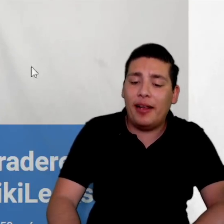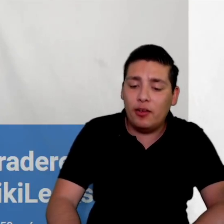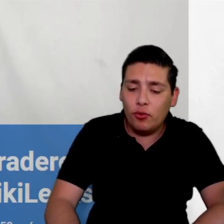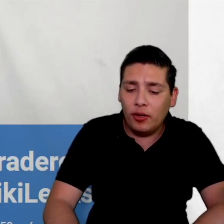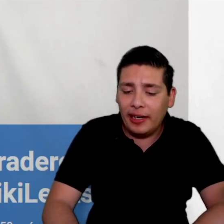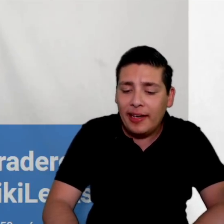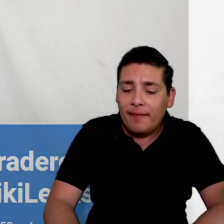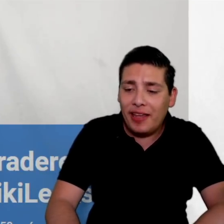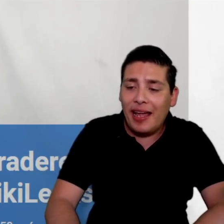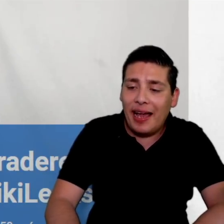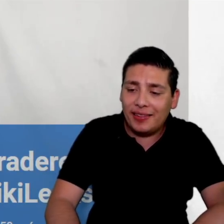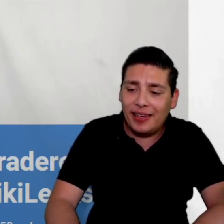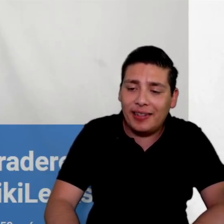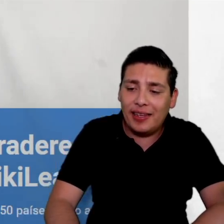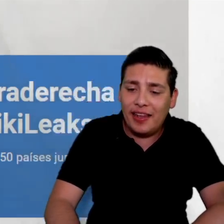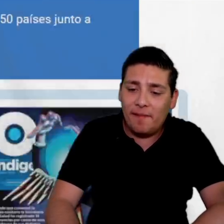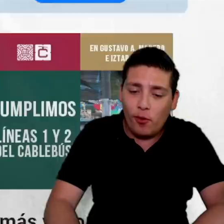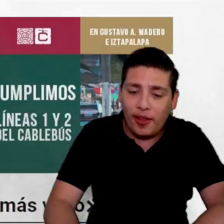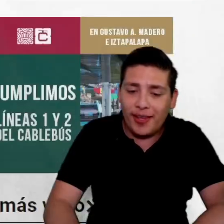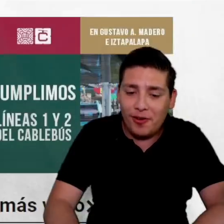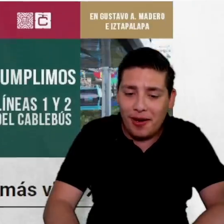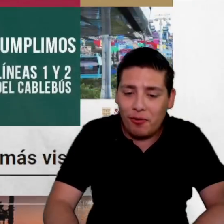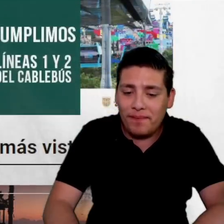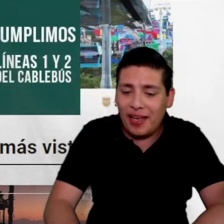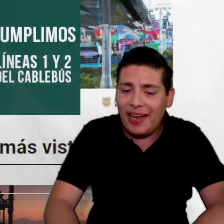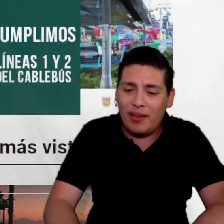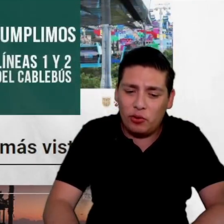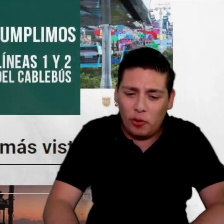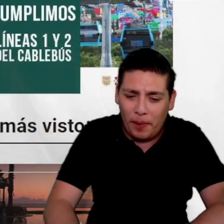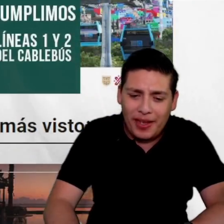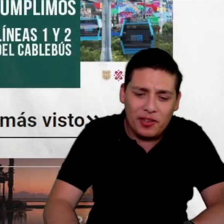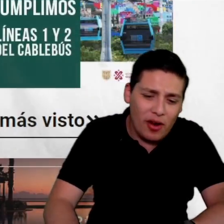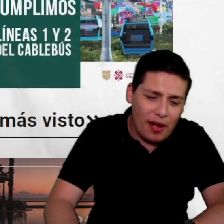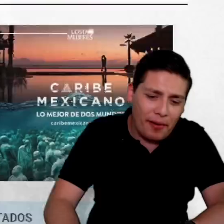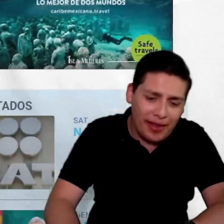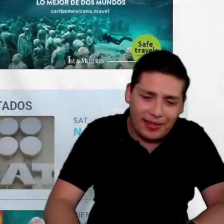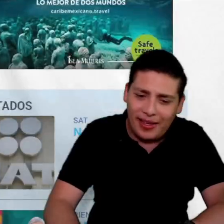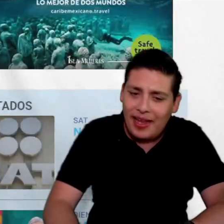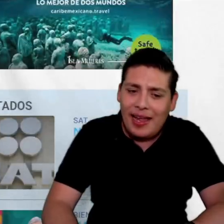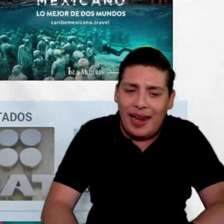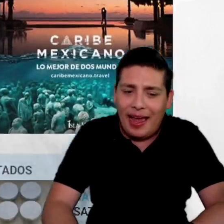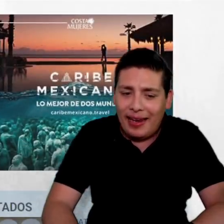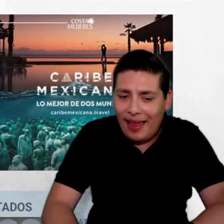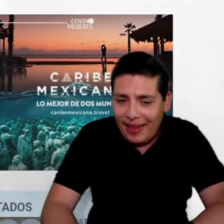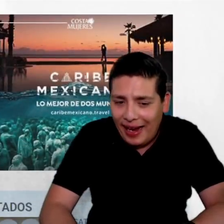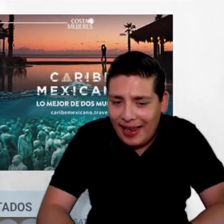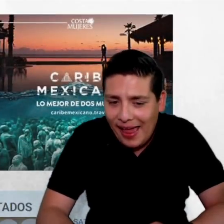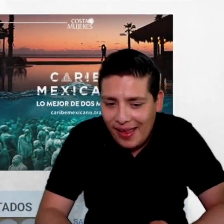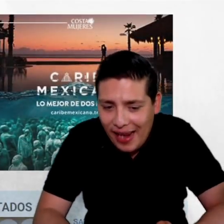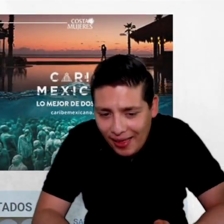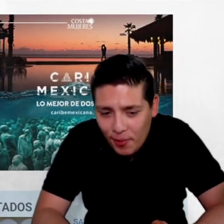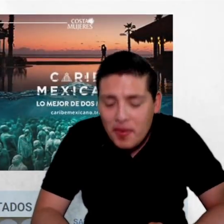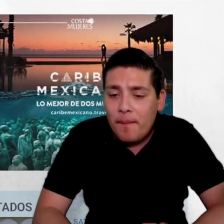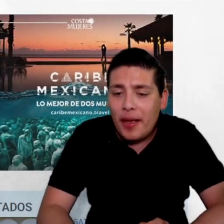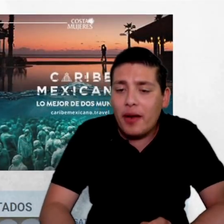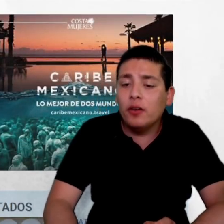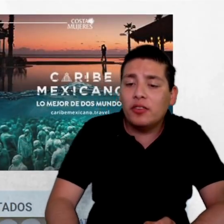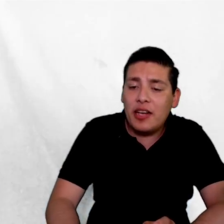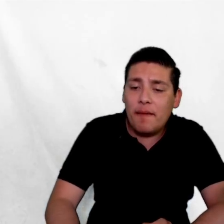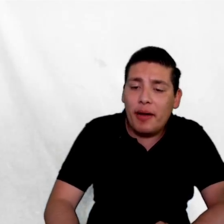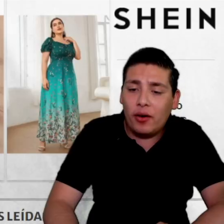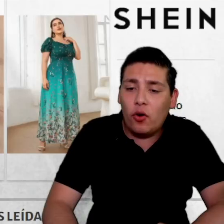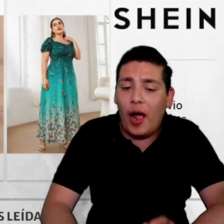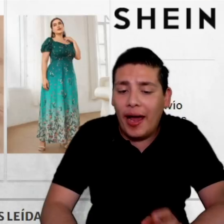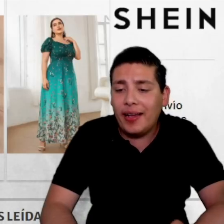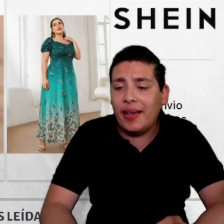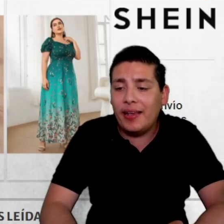fuerte para el Yunque de hacerse del poder de nueva cuenta en nuestro país. Yo la verdad es que la dejaría de lado, pero